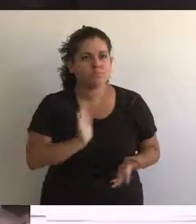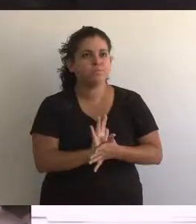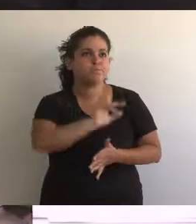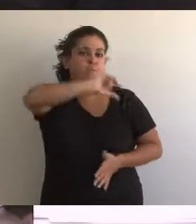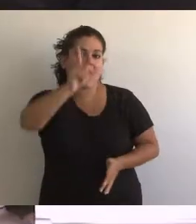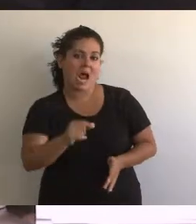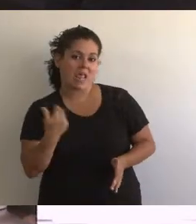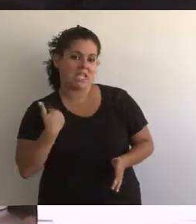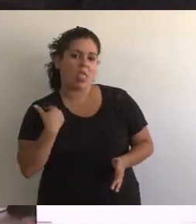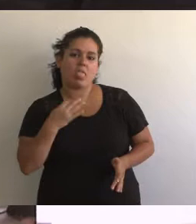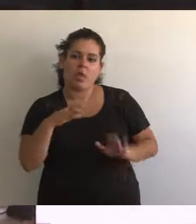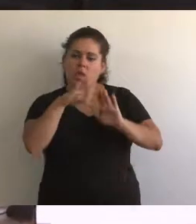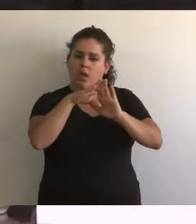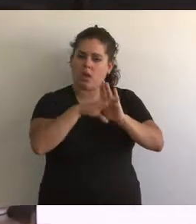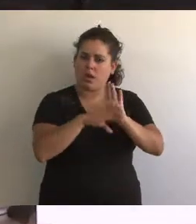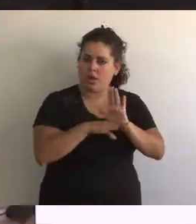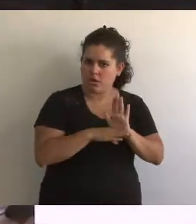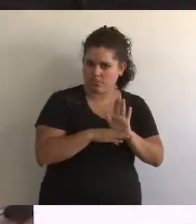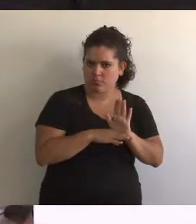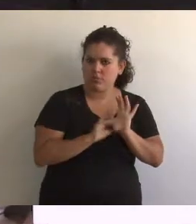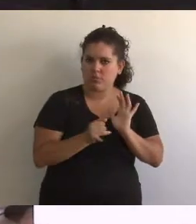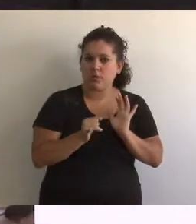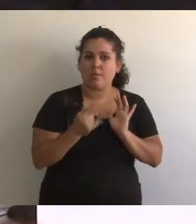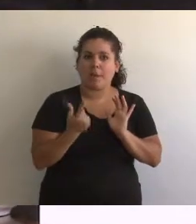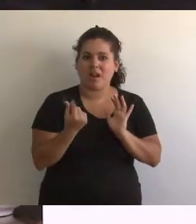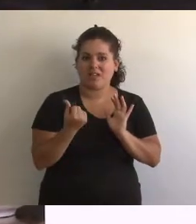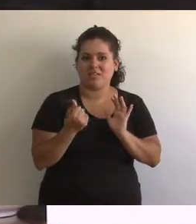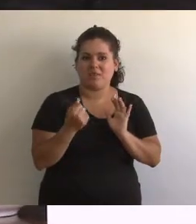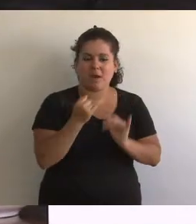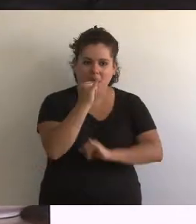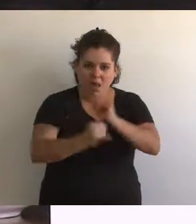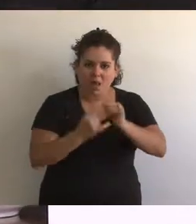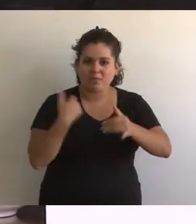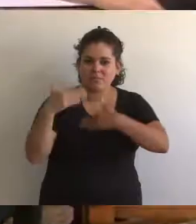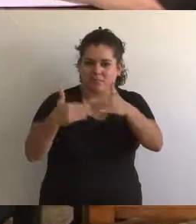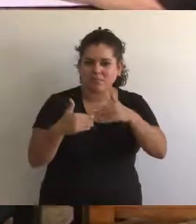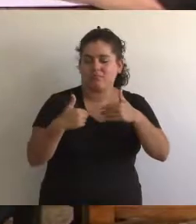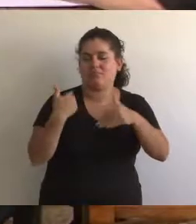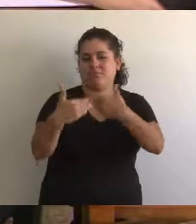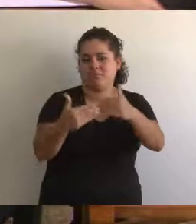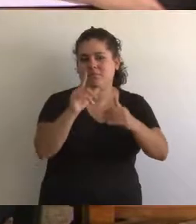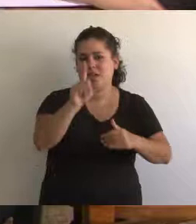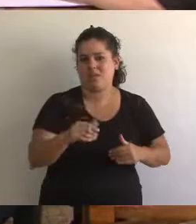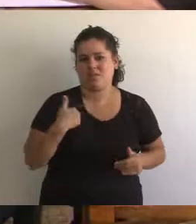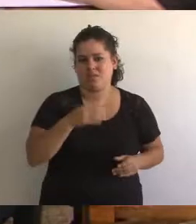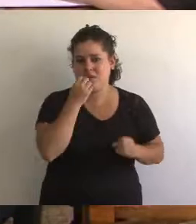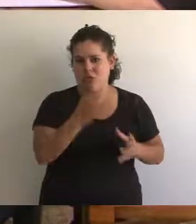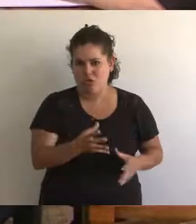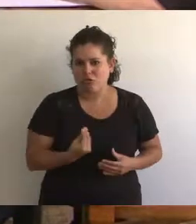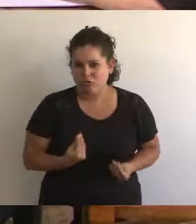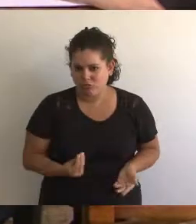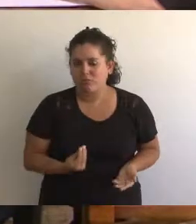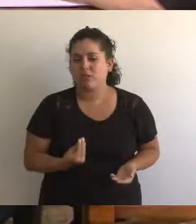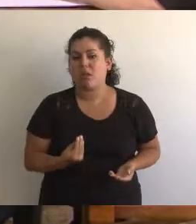país, tiene que establecer parámetros que le sirvan a la construcción y al desarrollo de su propio país. Porque a